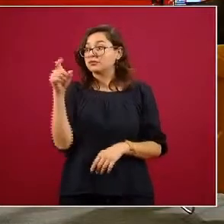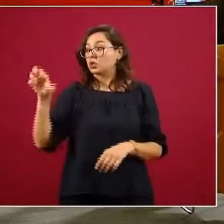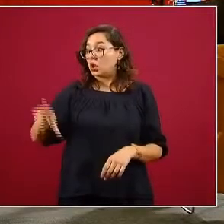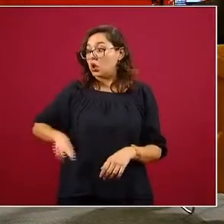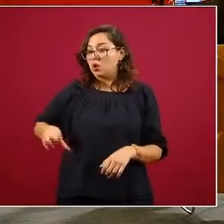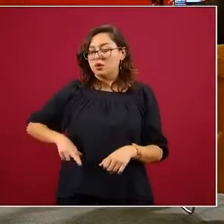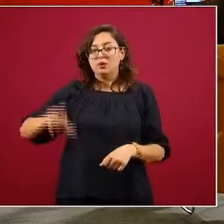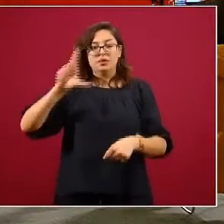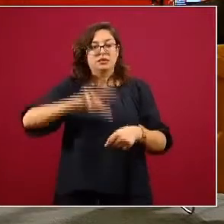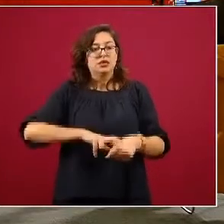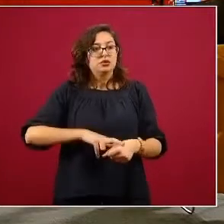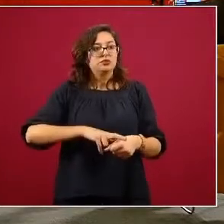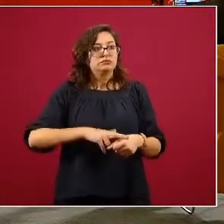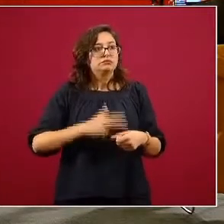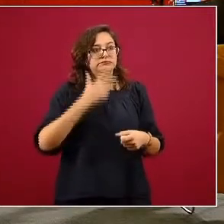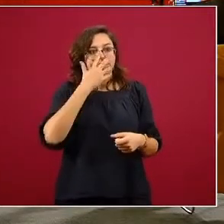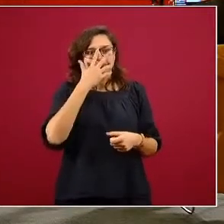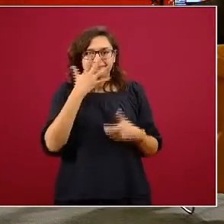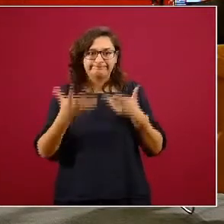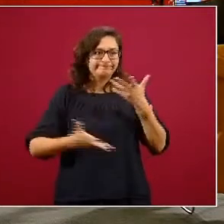están bordando sobre la realidad.